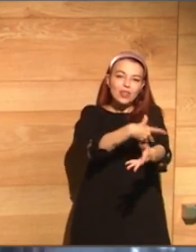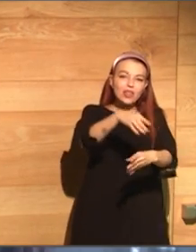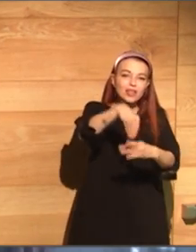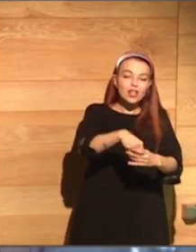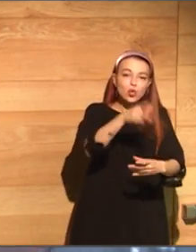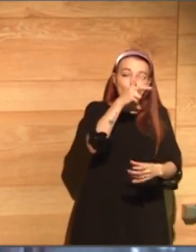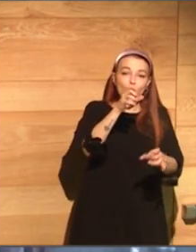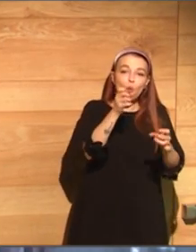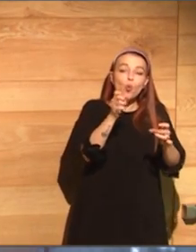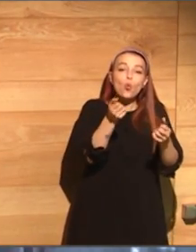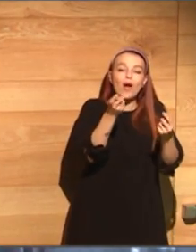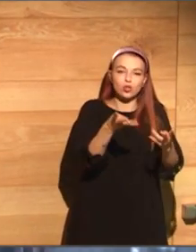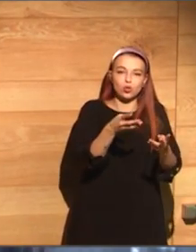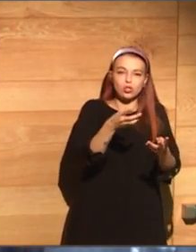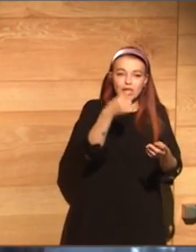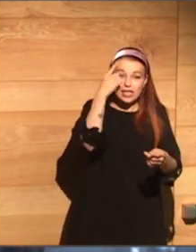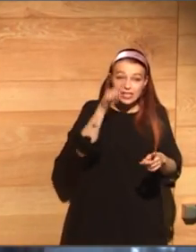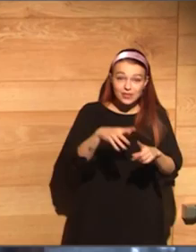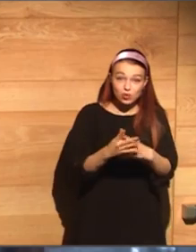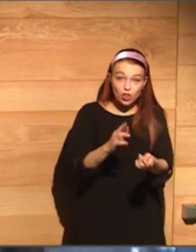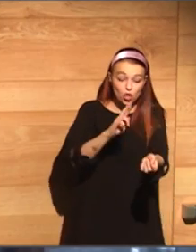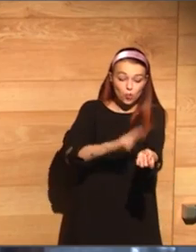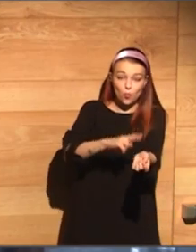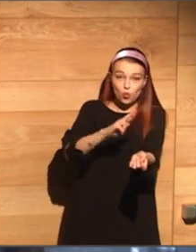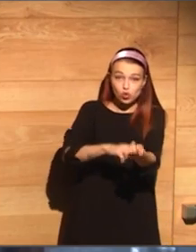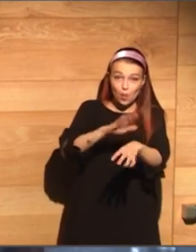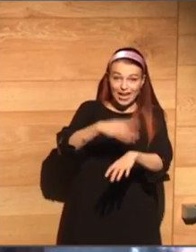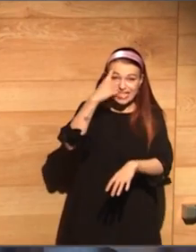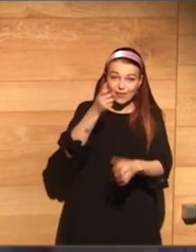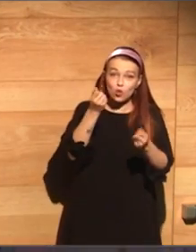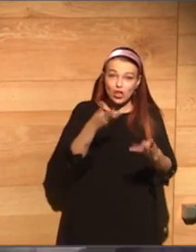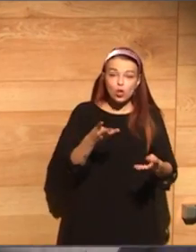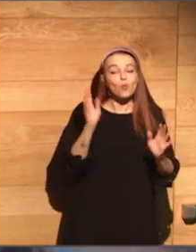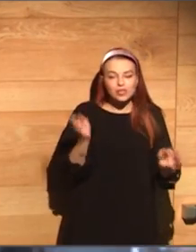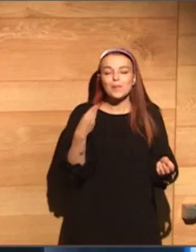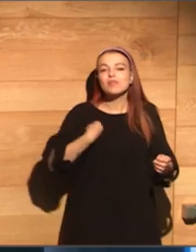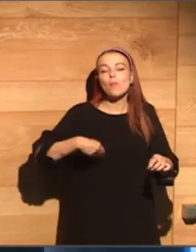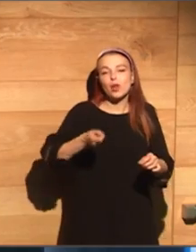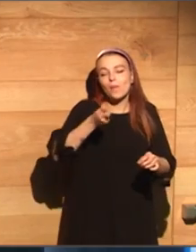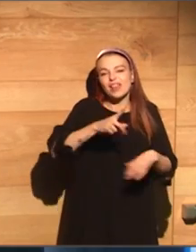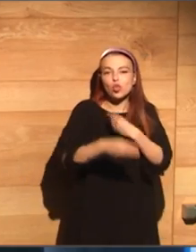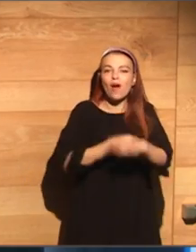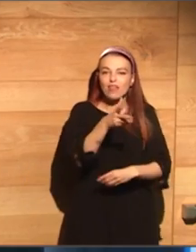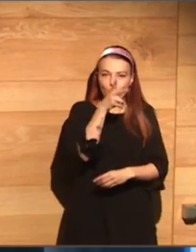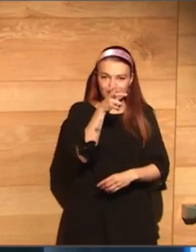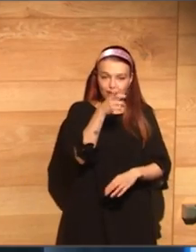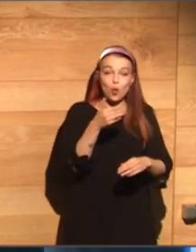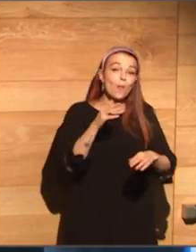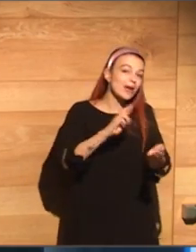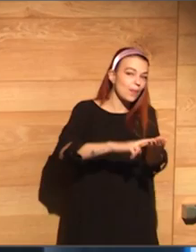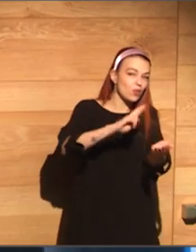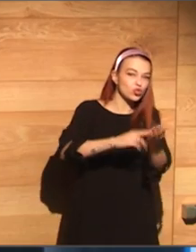pulsómetro. No, pulsómetro es para el pulso. Y pulsioxímetro es para el oxígeno en sangre a través del pulso. Llega una